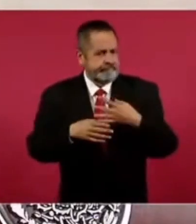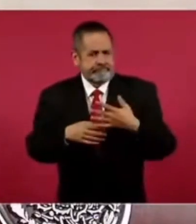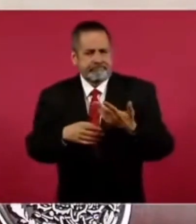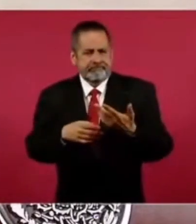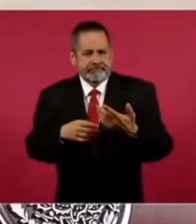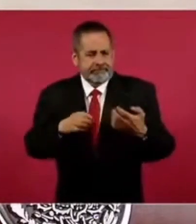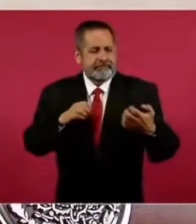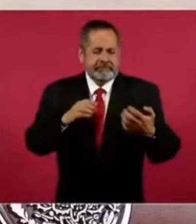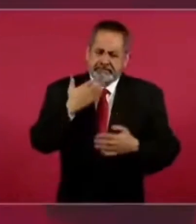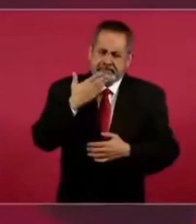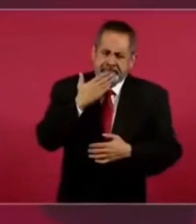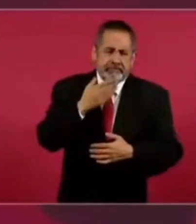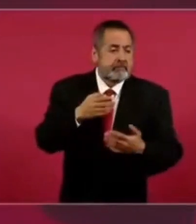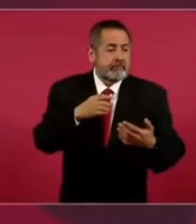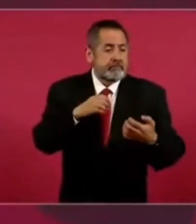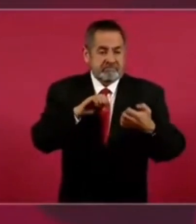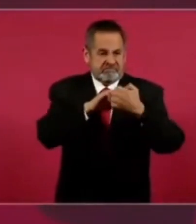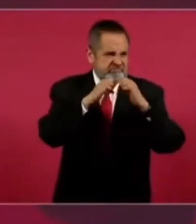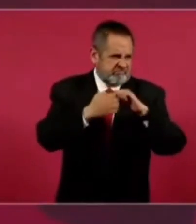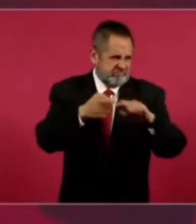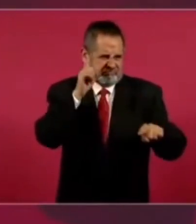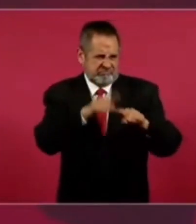a destruir.